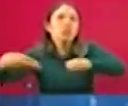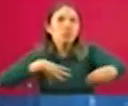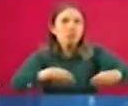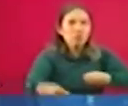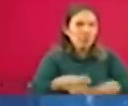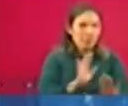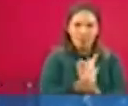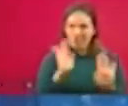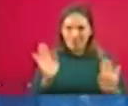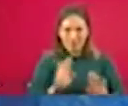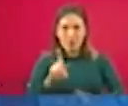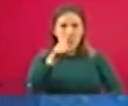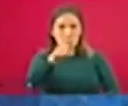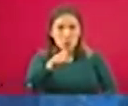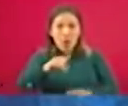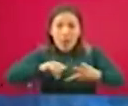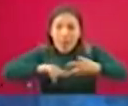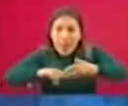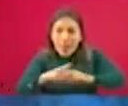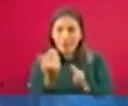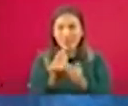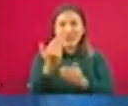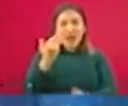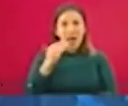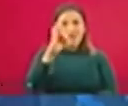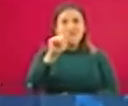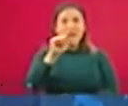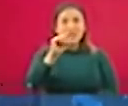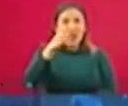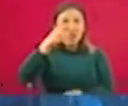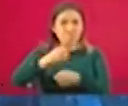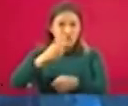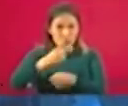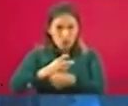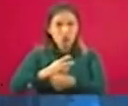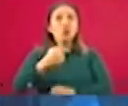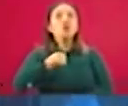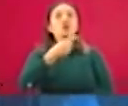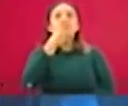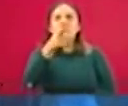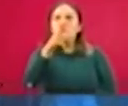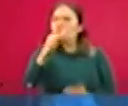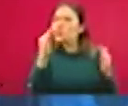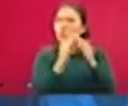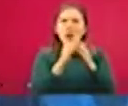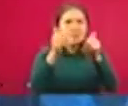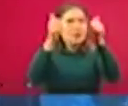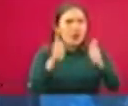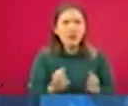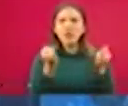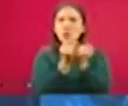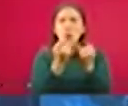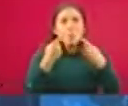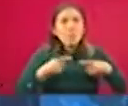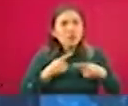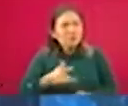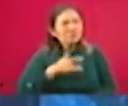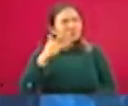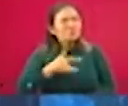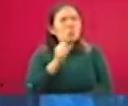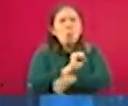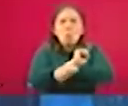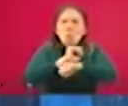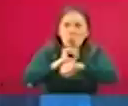hospitalización, vigilancia basada en laboratorio, por mencionar algunas que hemos ido comentando en las conferencias vespertinas. Entonces, no